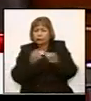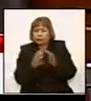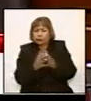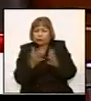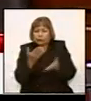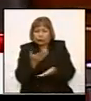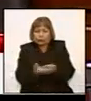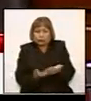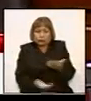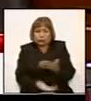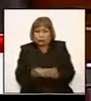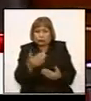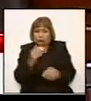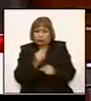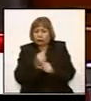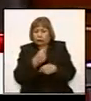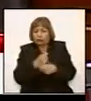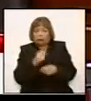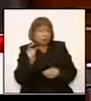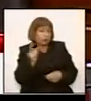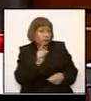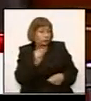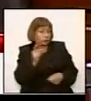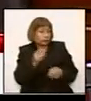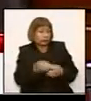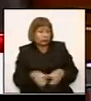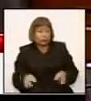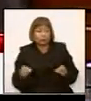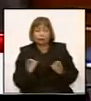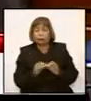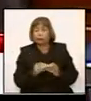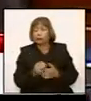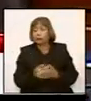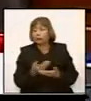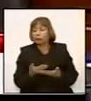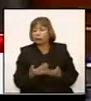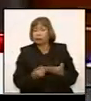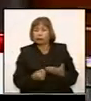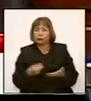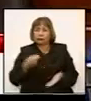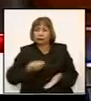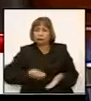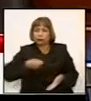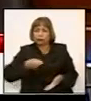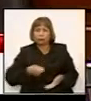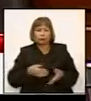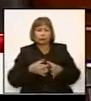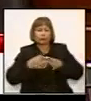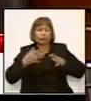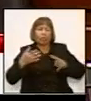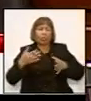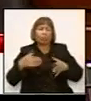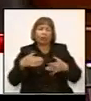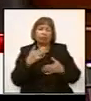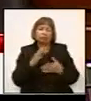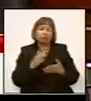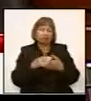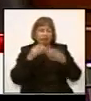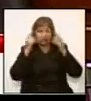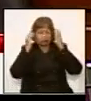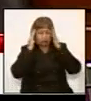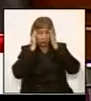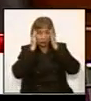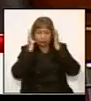mano de obra y no le estamos dando la importancia. Y el tema de los alquileres ha sido un gran problema, un dolor de